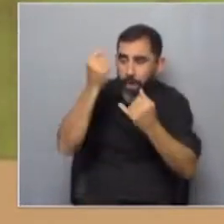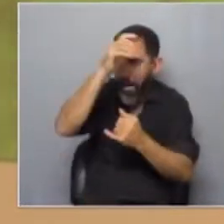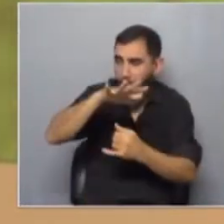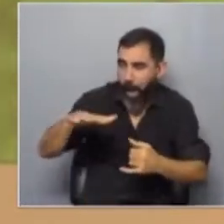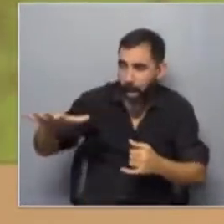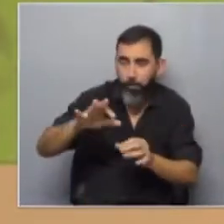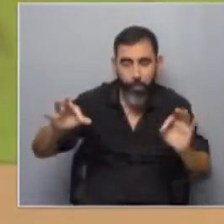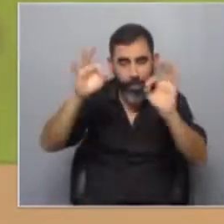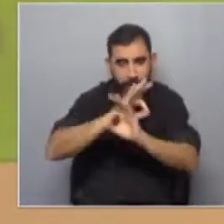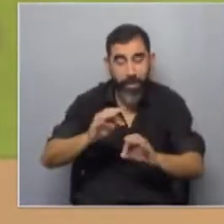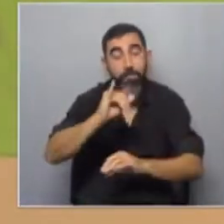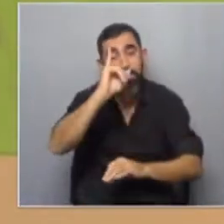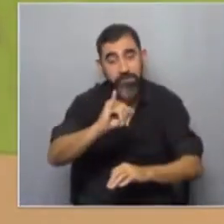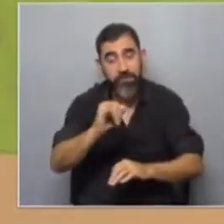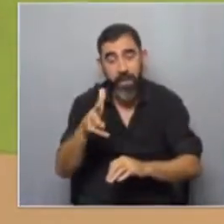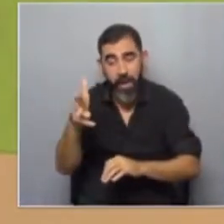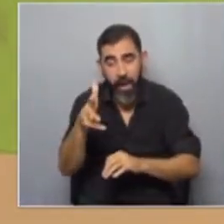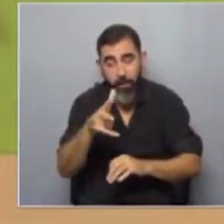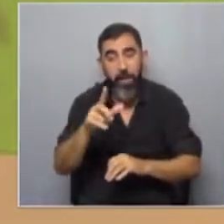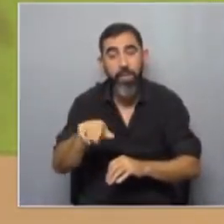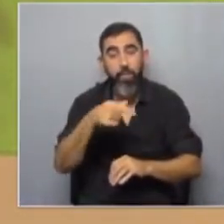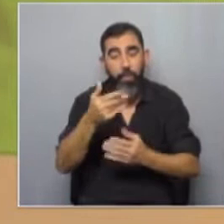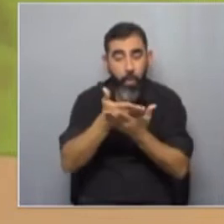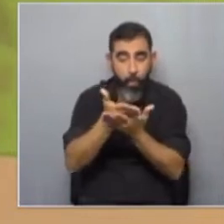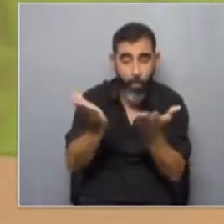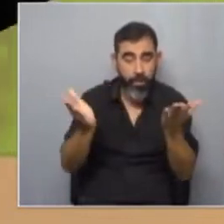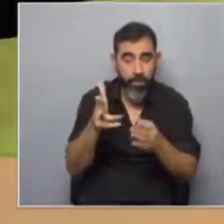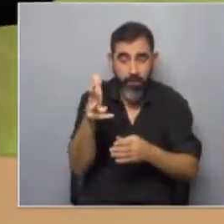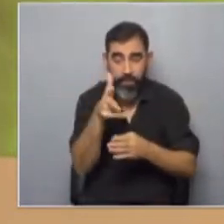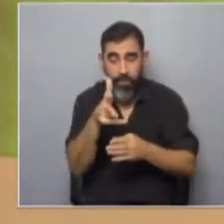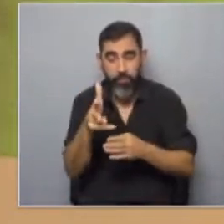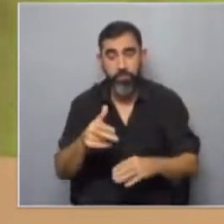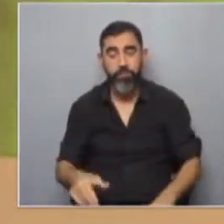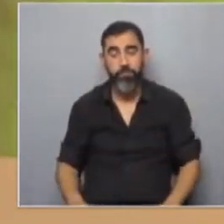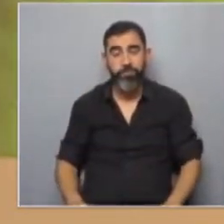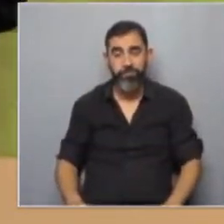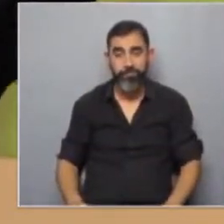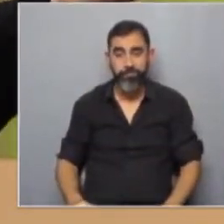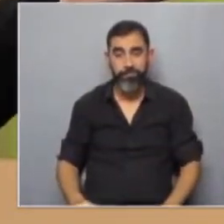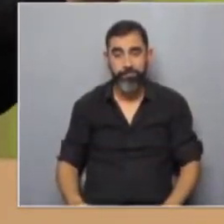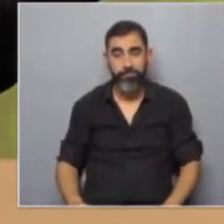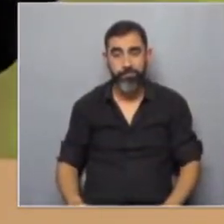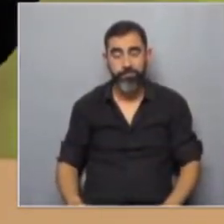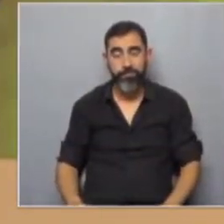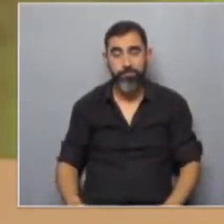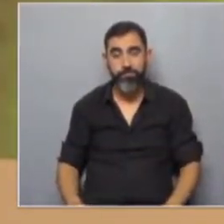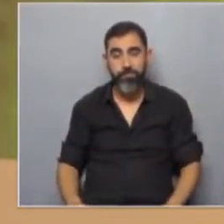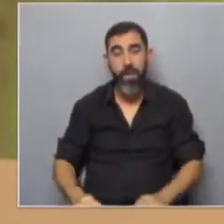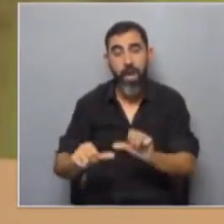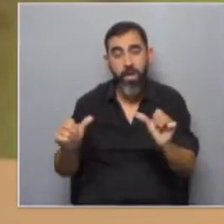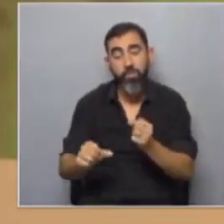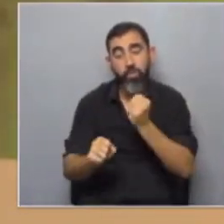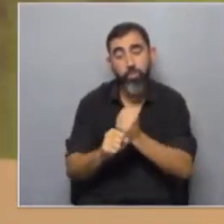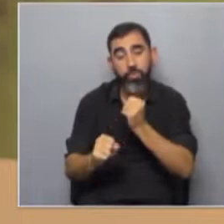cautiverio. Lo vimos en cámaras trampas, claro. Sí, no lo vimos, digamos, así, en vivo y en directo. Después Ramiro, porque Ramiro siempre encuentra los animales cuando no está